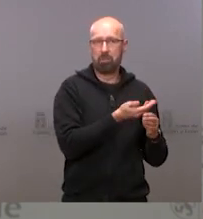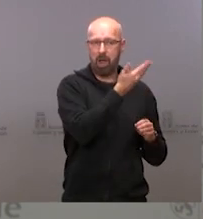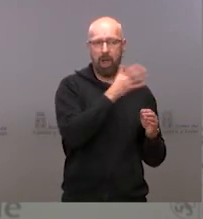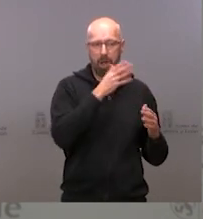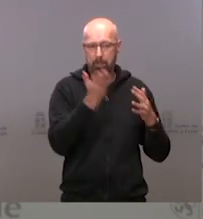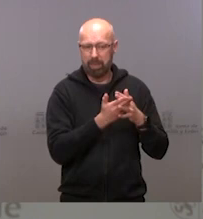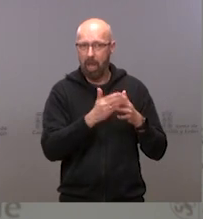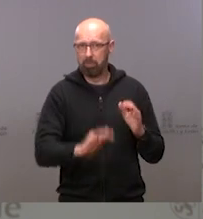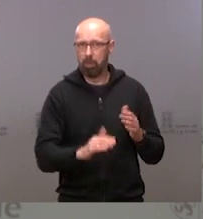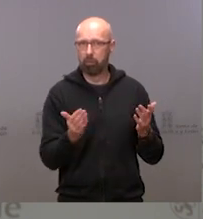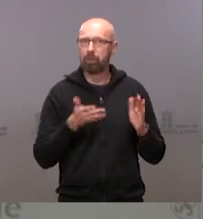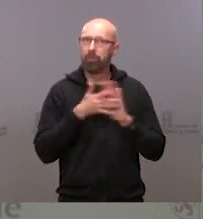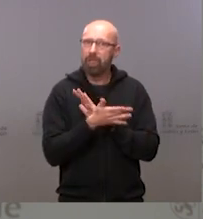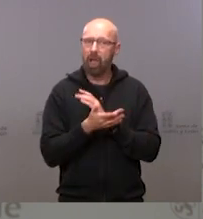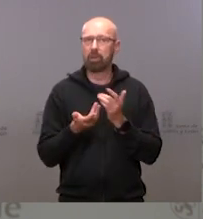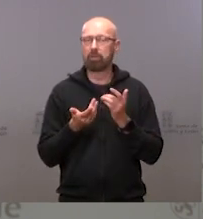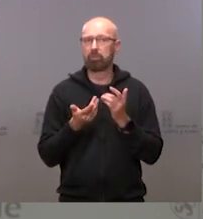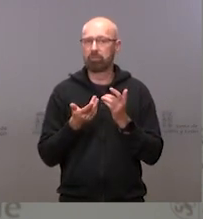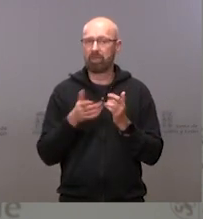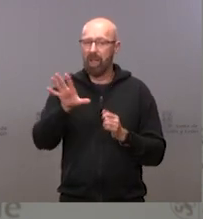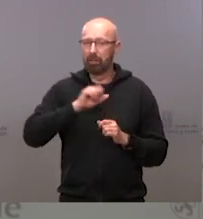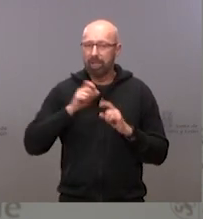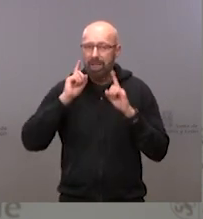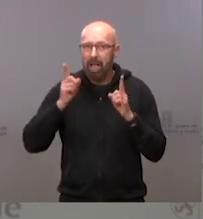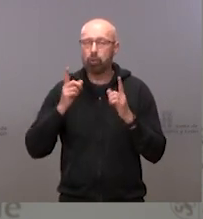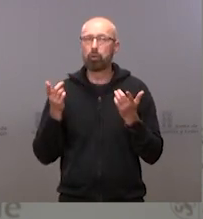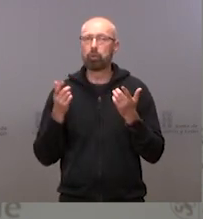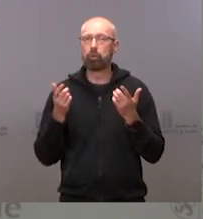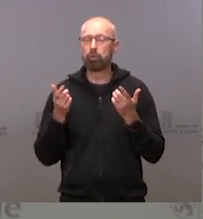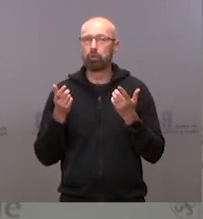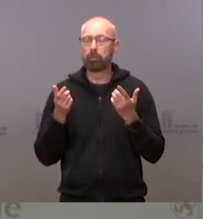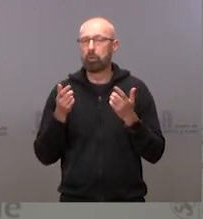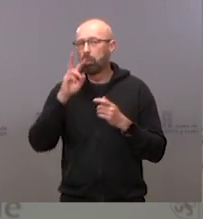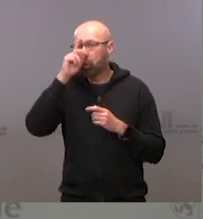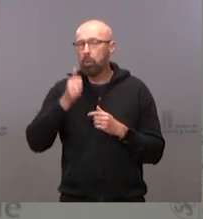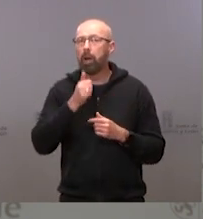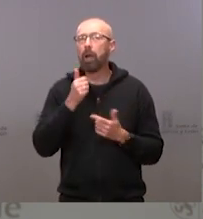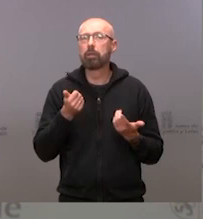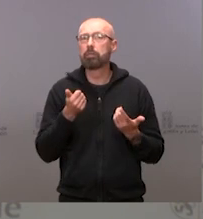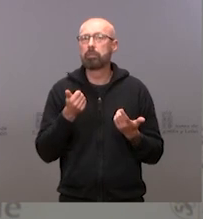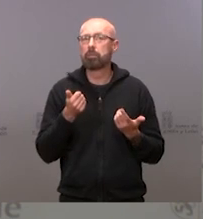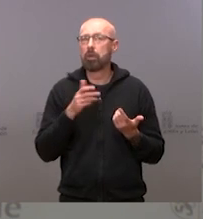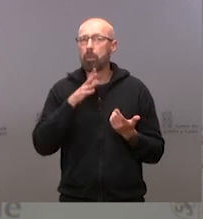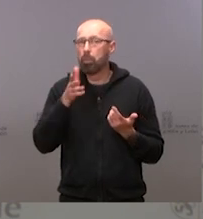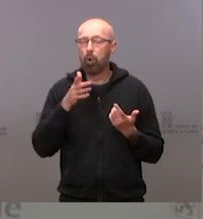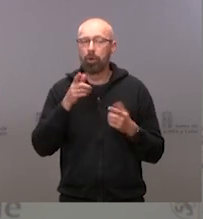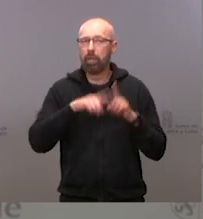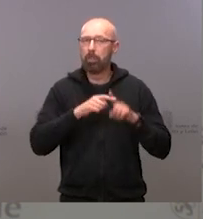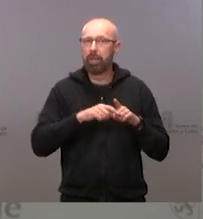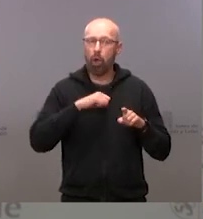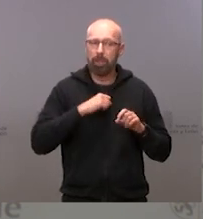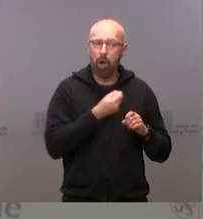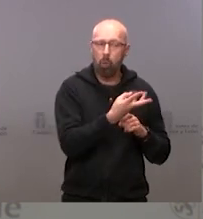que ya el nivel de incidencia no es el que mide la preocupación de la pandemia tenemos que estar